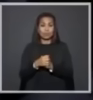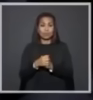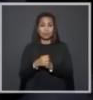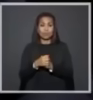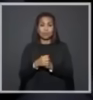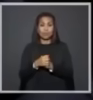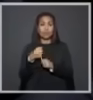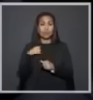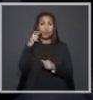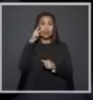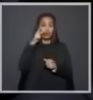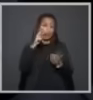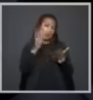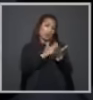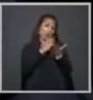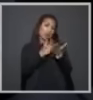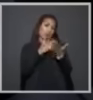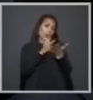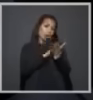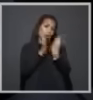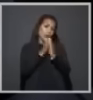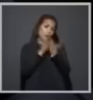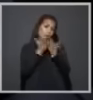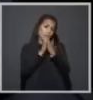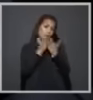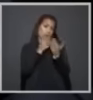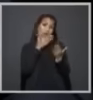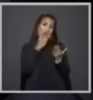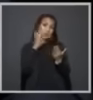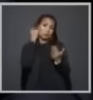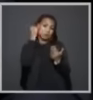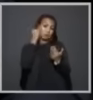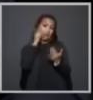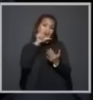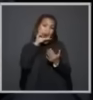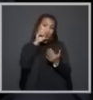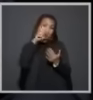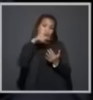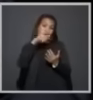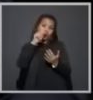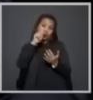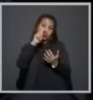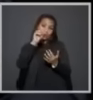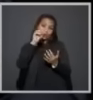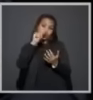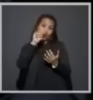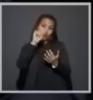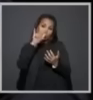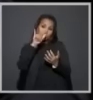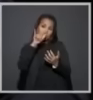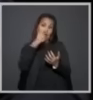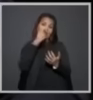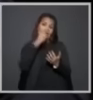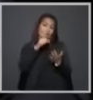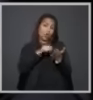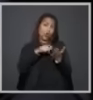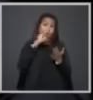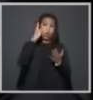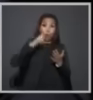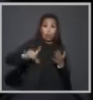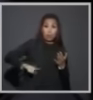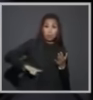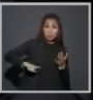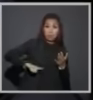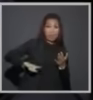Él escribió en una ocasión de que un gobierno que no procura la justicia no es más